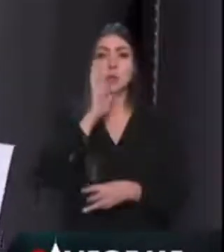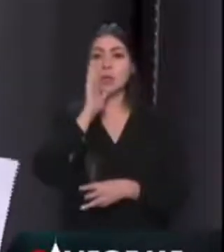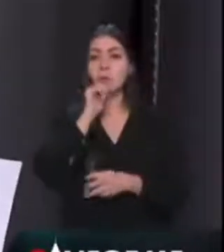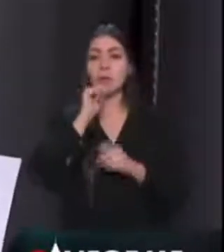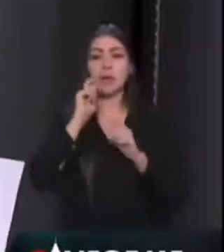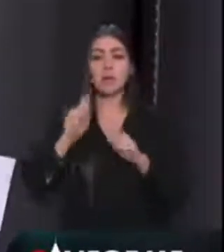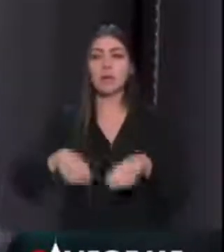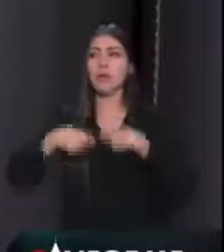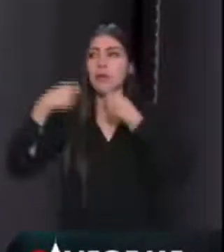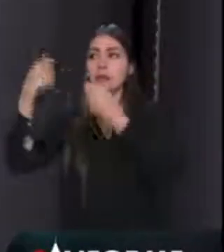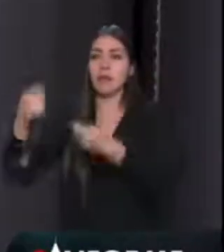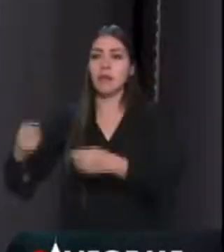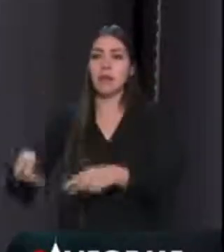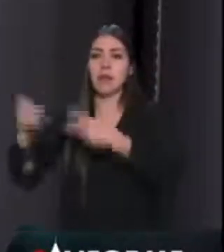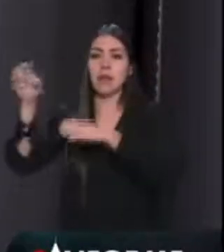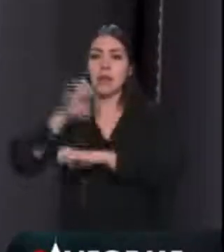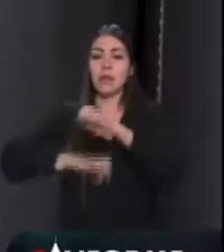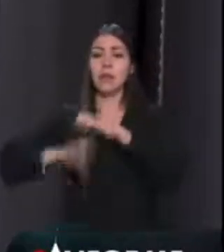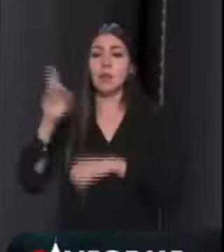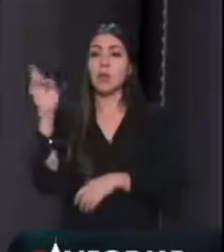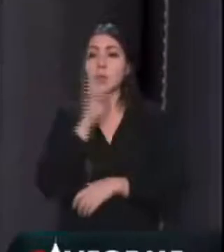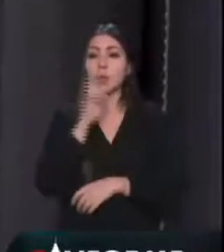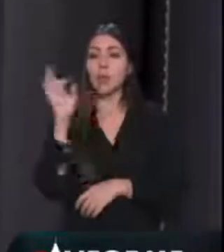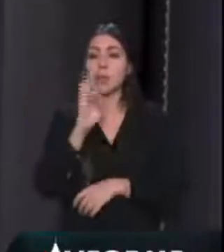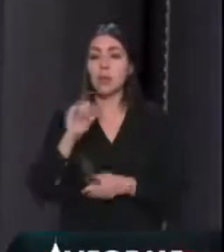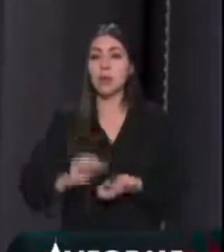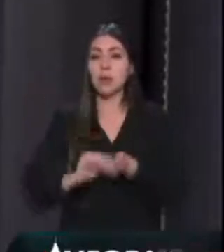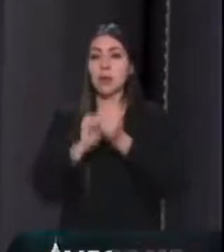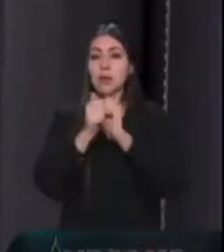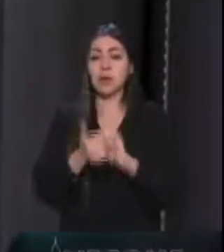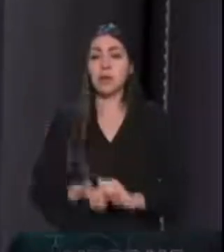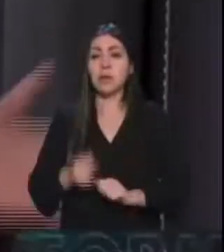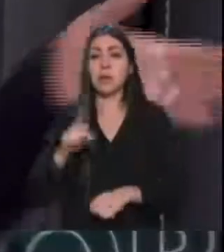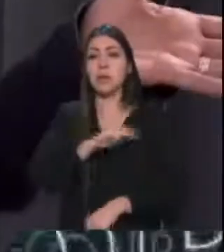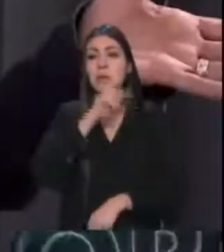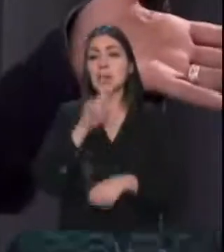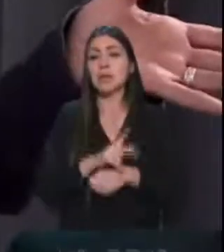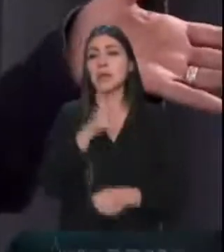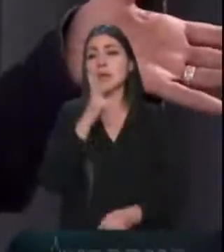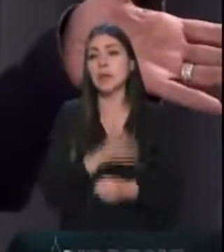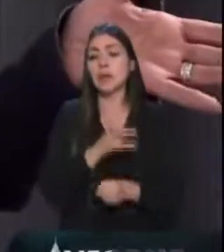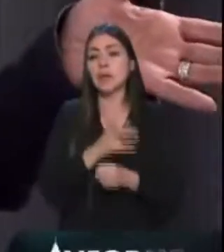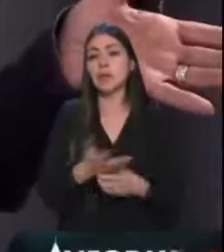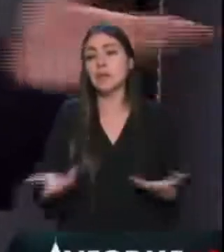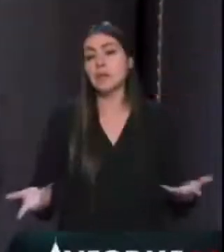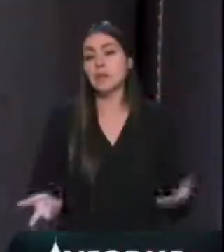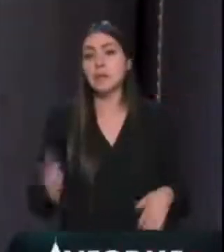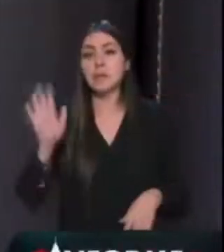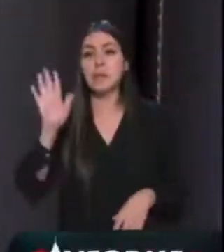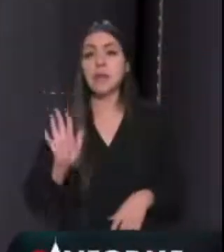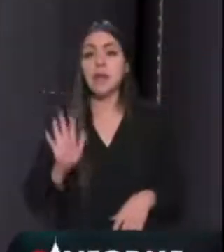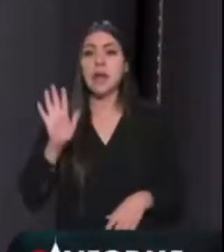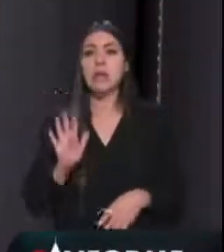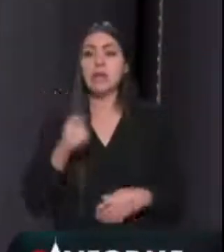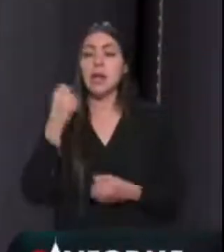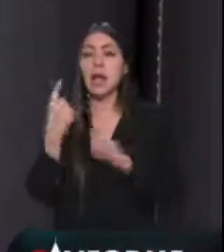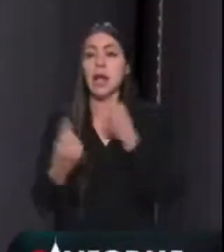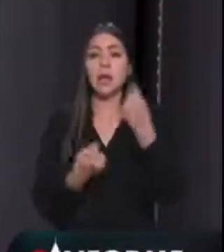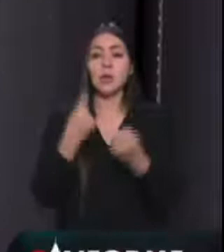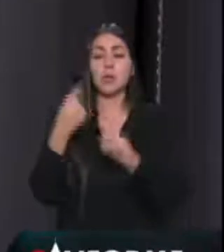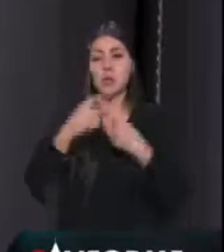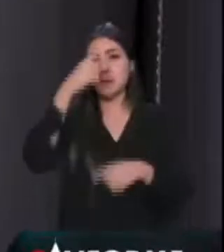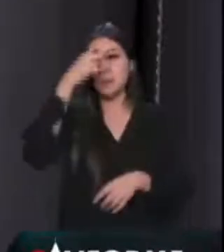los rusos. Eso nos convertiría en un país de quinta división. Pareciera ser que hay mexicanos que quieren tenernos